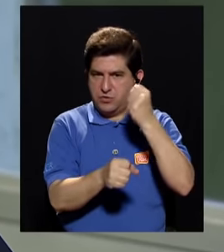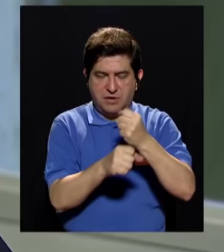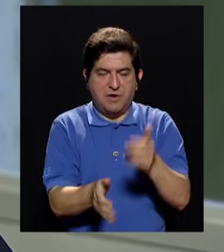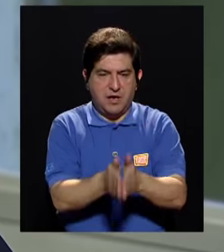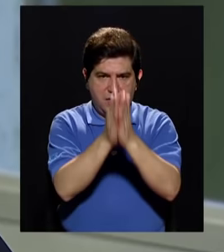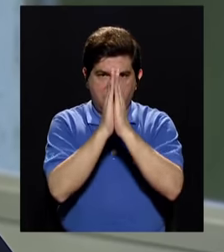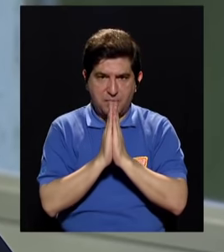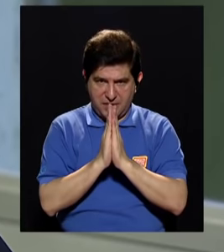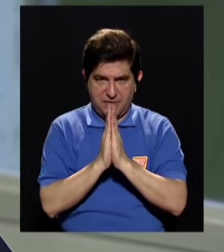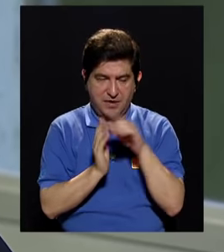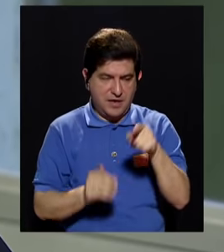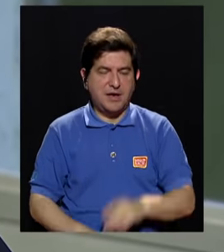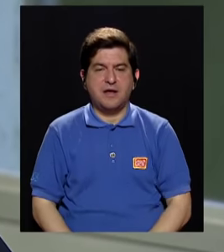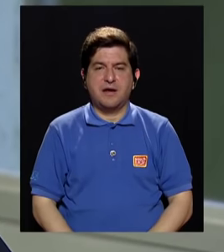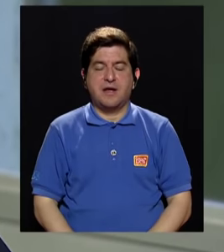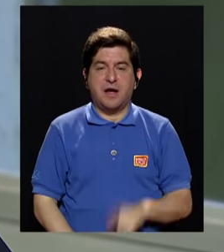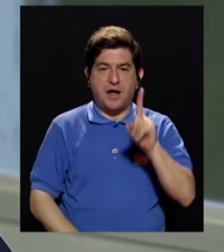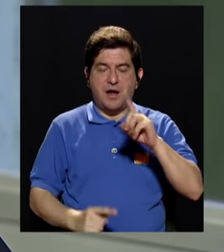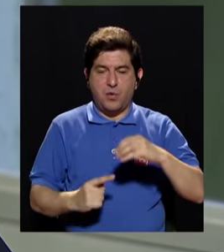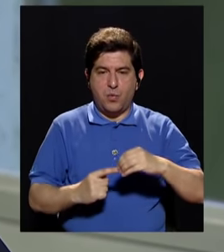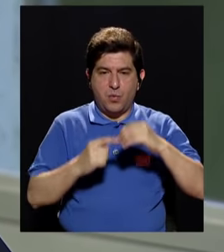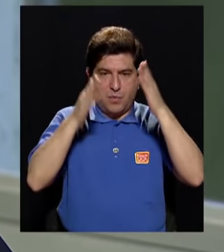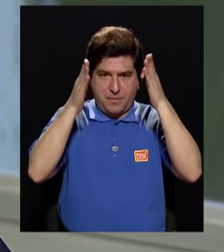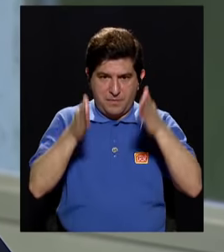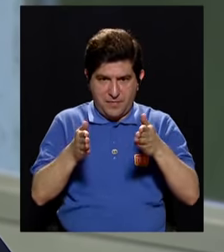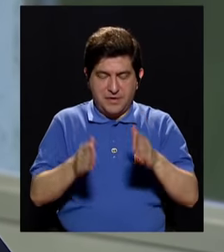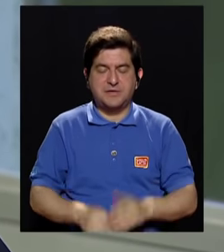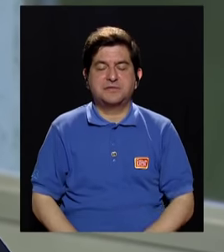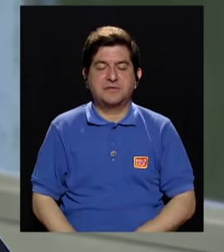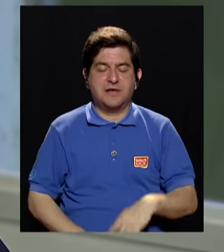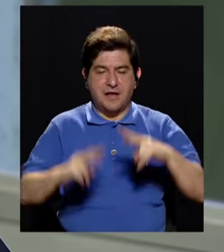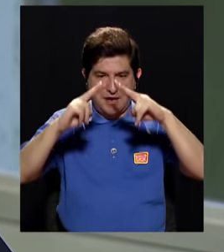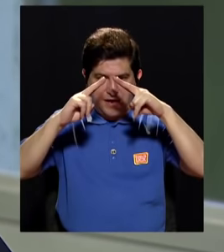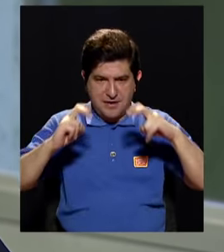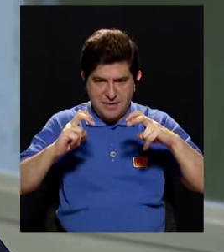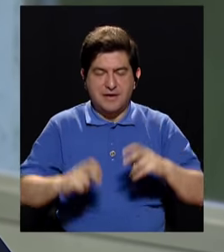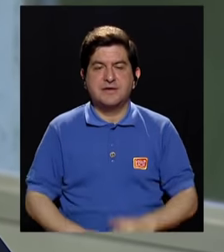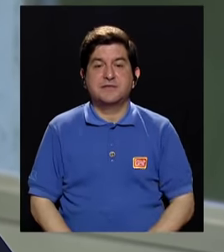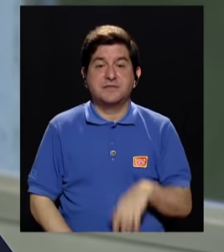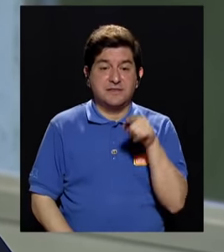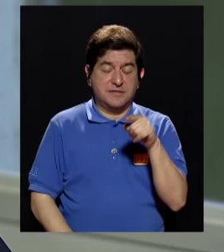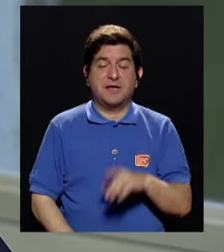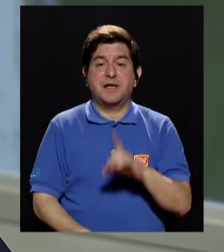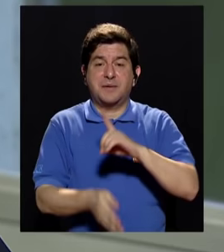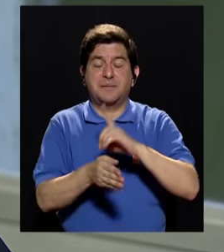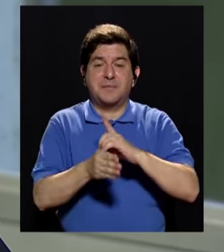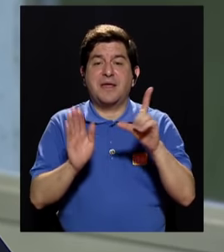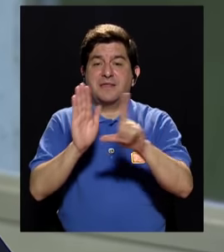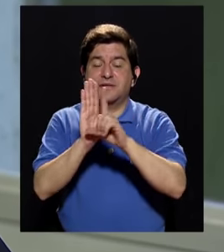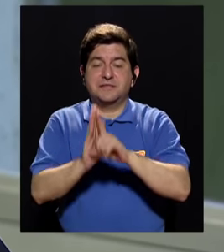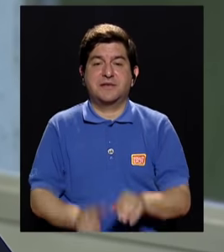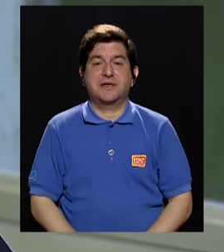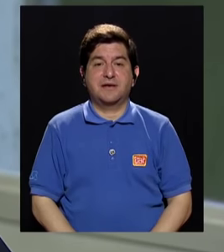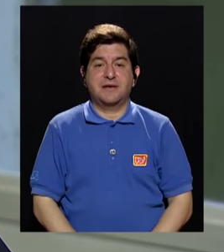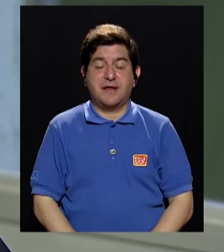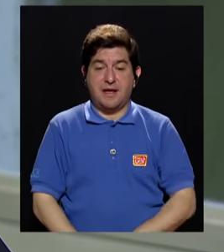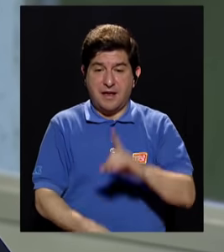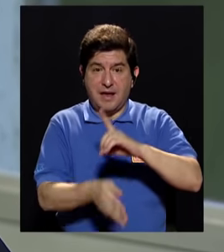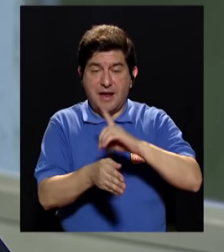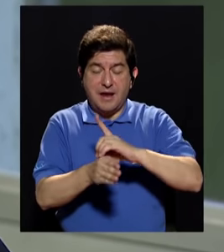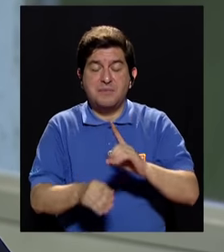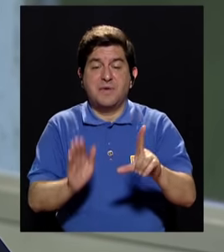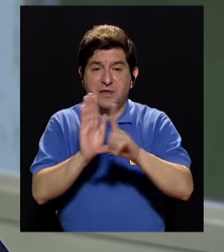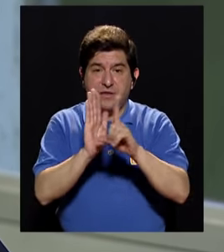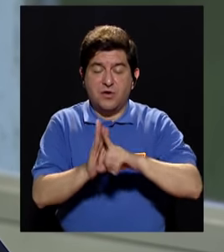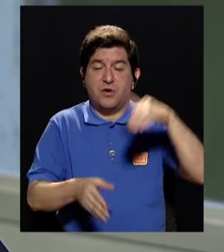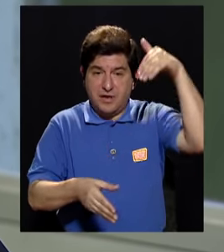van a solicitar el peritaje al departamento de Medicina legal una cosa que que no les acare Es que para que el médico forense intervenga